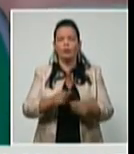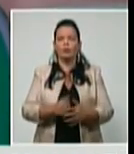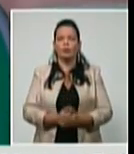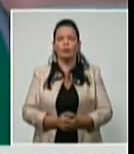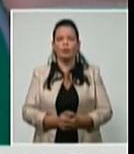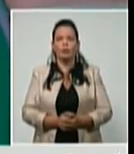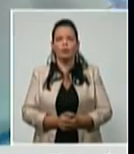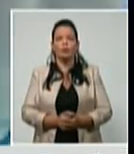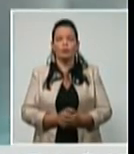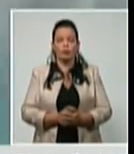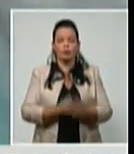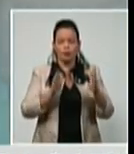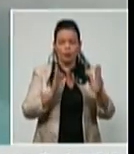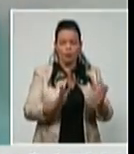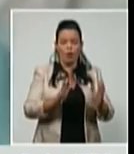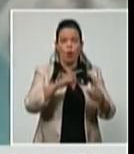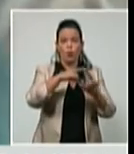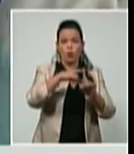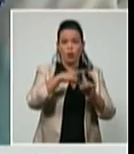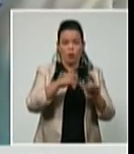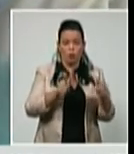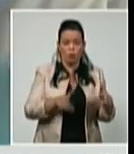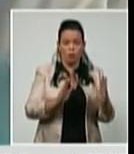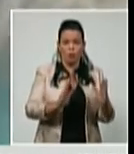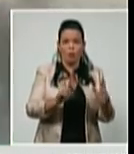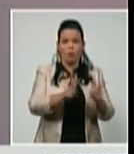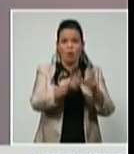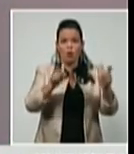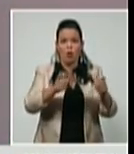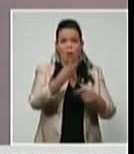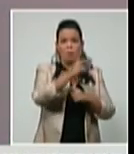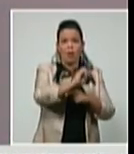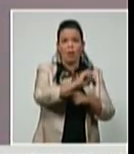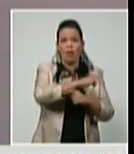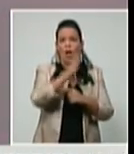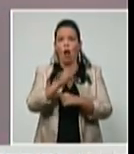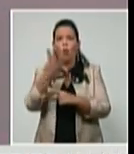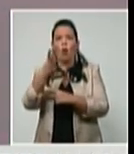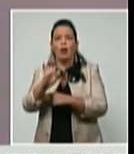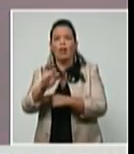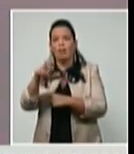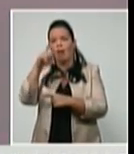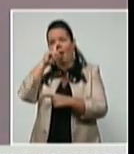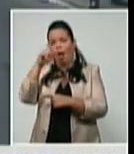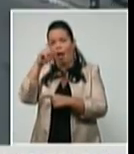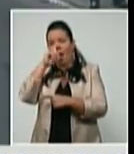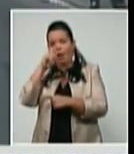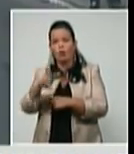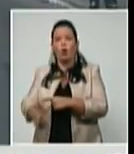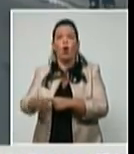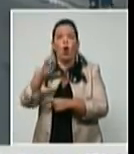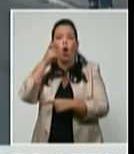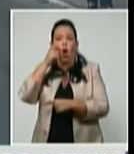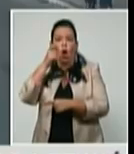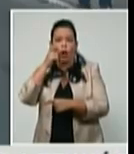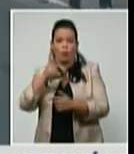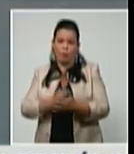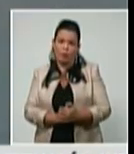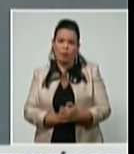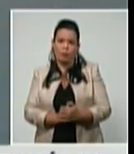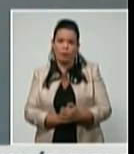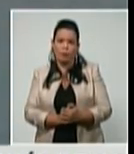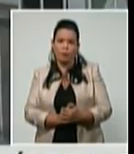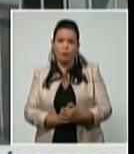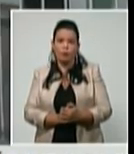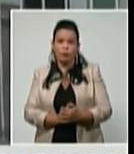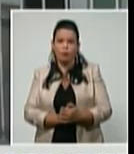predominan las personas entre 20 y 40 años de edad, el sexo masculino y los enfermos asintomáticos. Con casos confirmados en todos